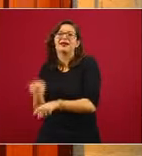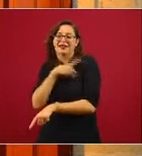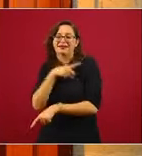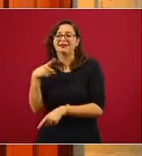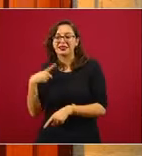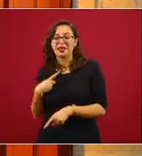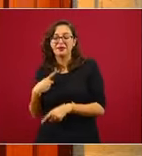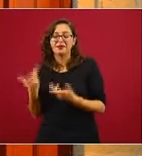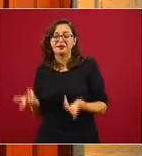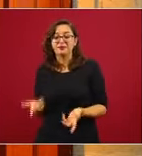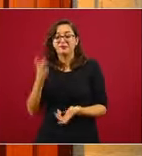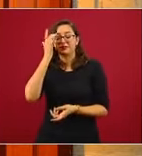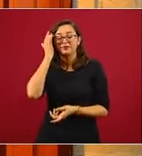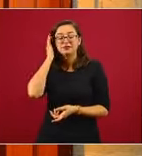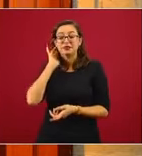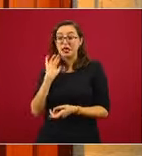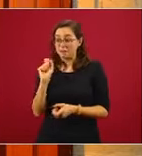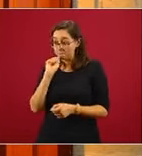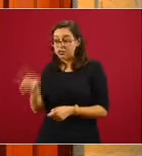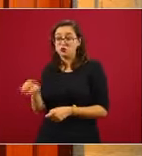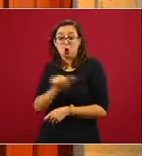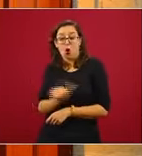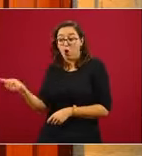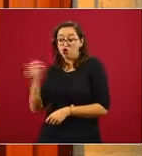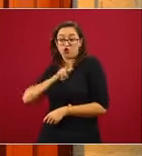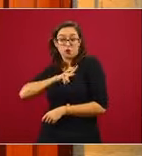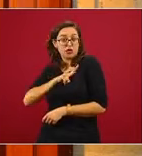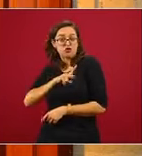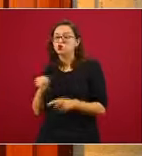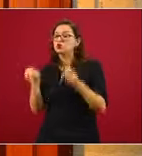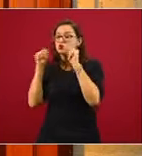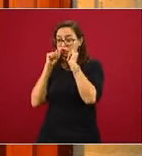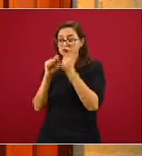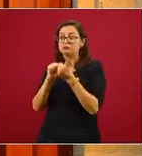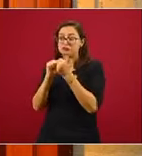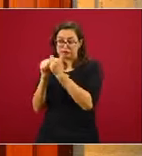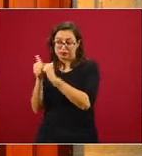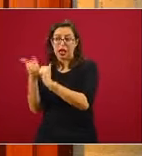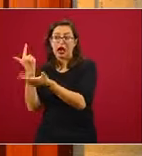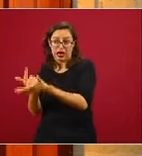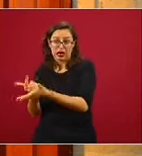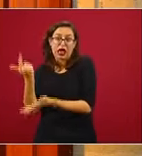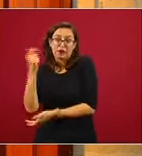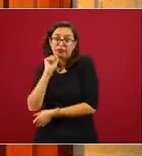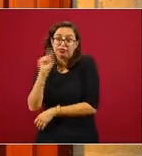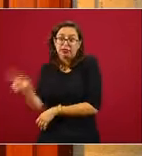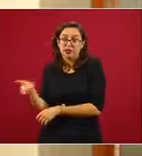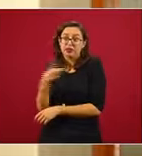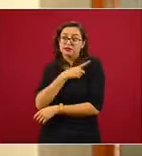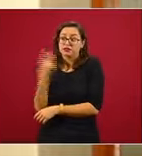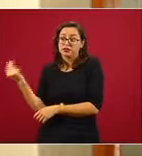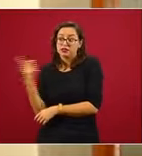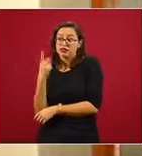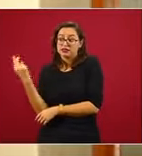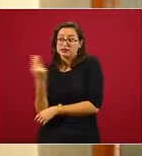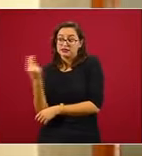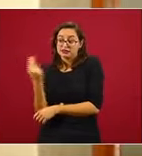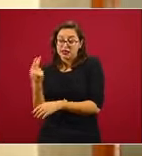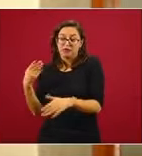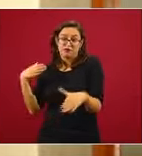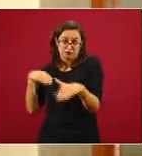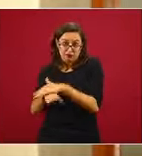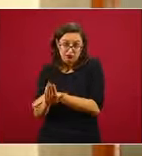que presentan signos de alarma o están con un cuadro de gravedad requieren una cama de hospitalización,